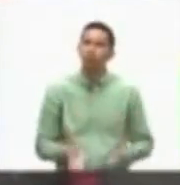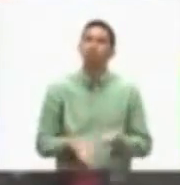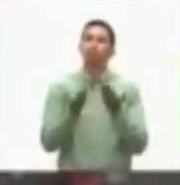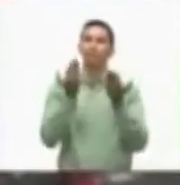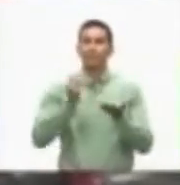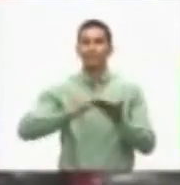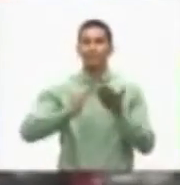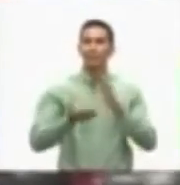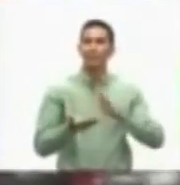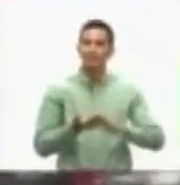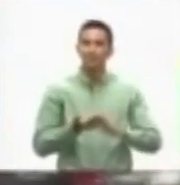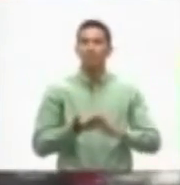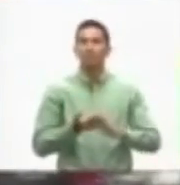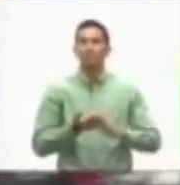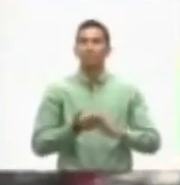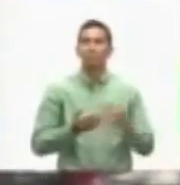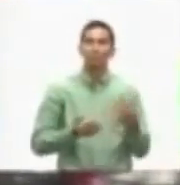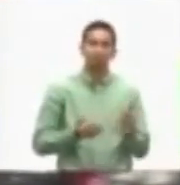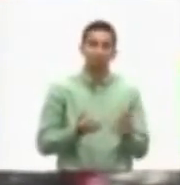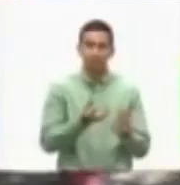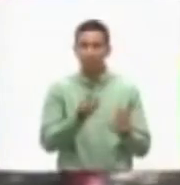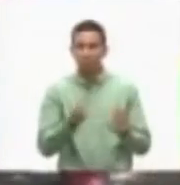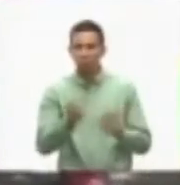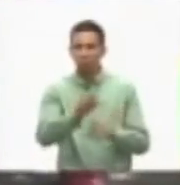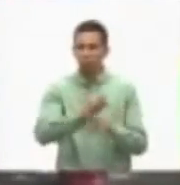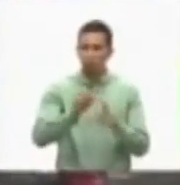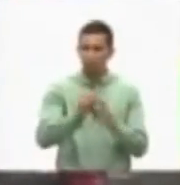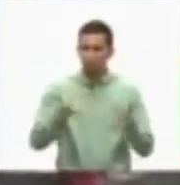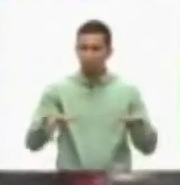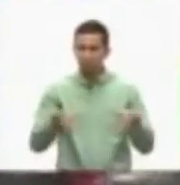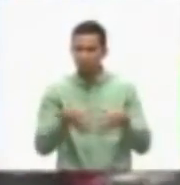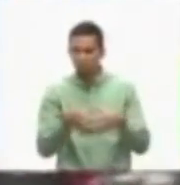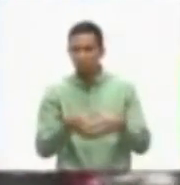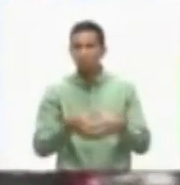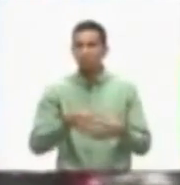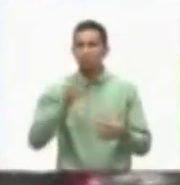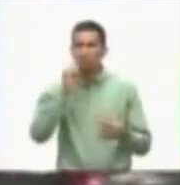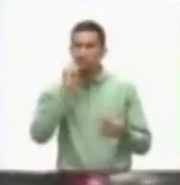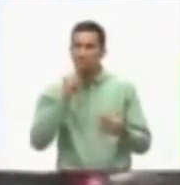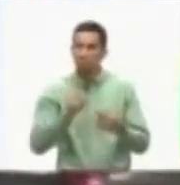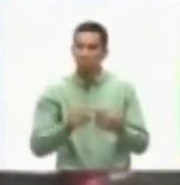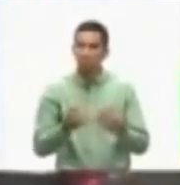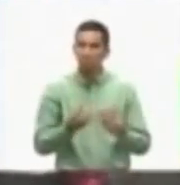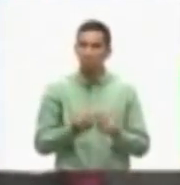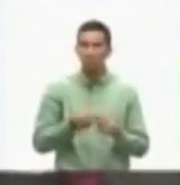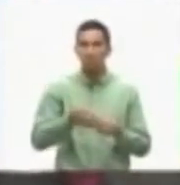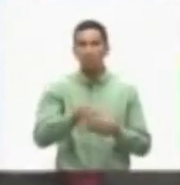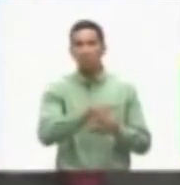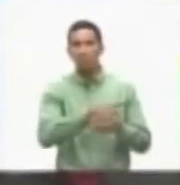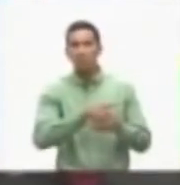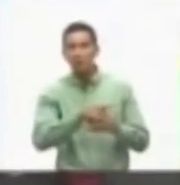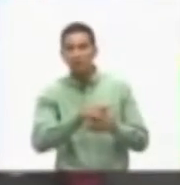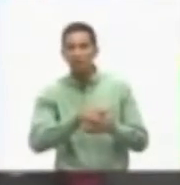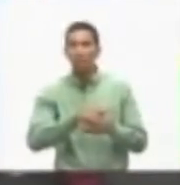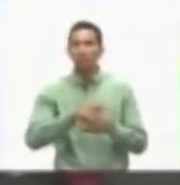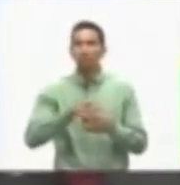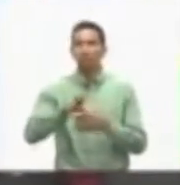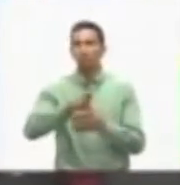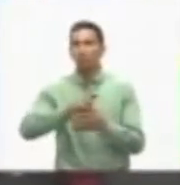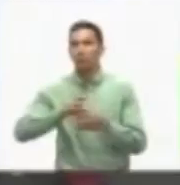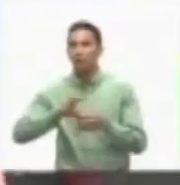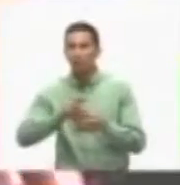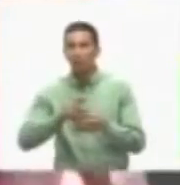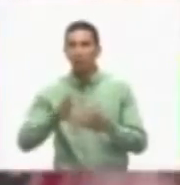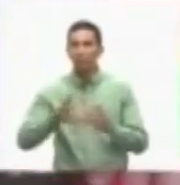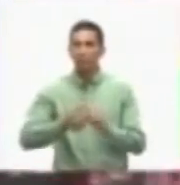las diferentes ramas, las diferentes sociedades, los diferentes barrios ciudades en lo deportivo y así podemos